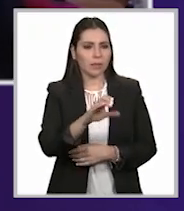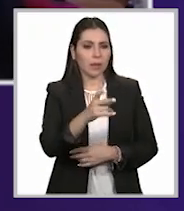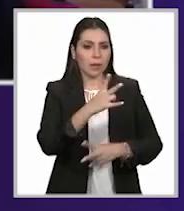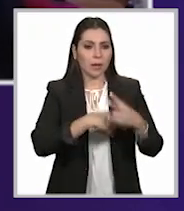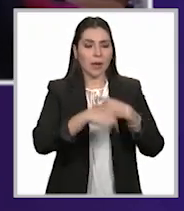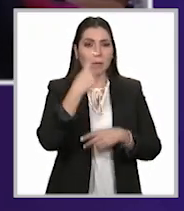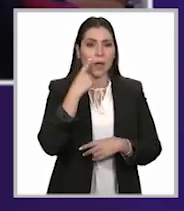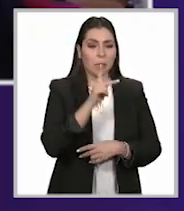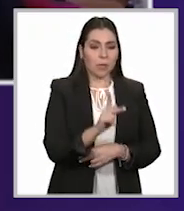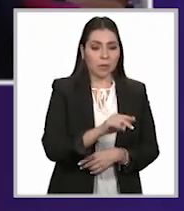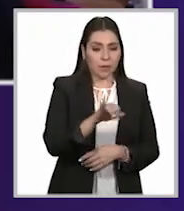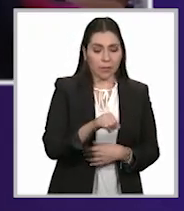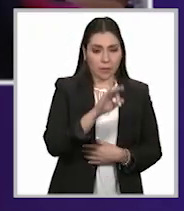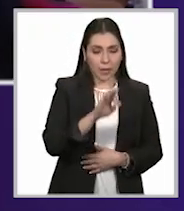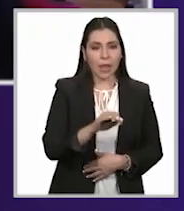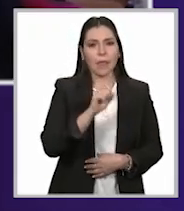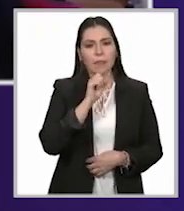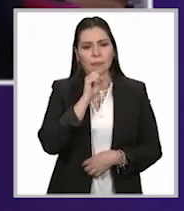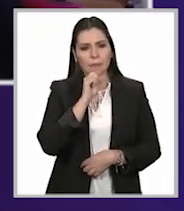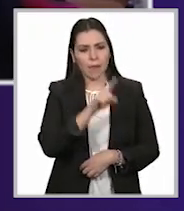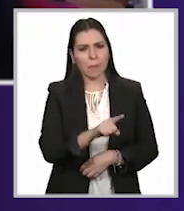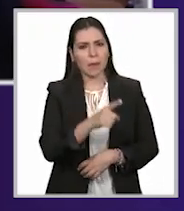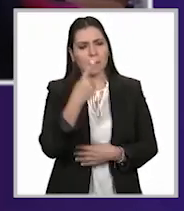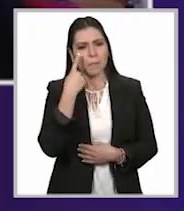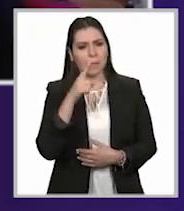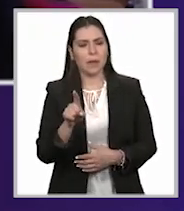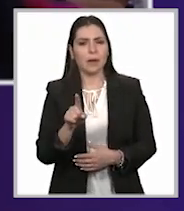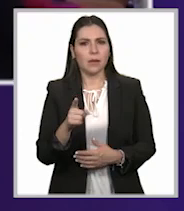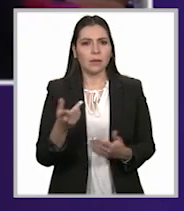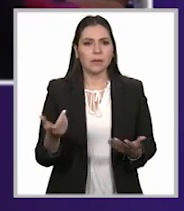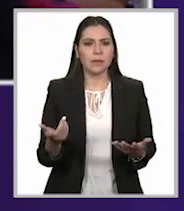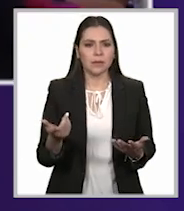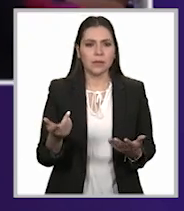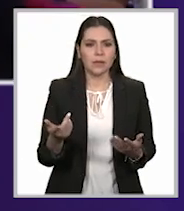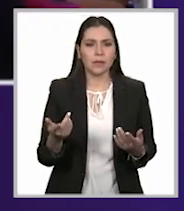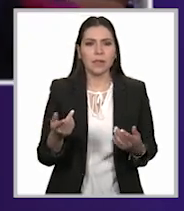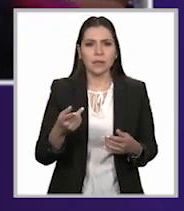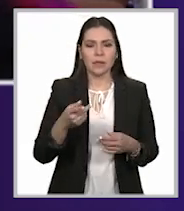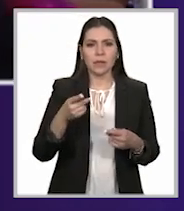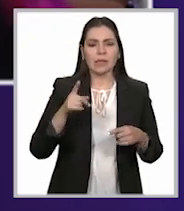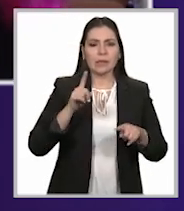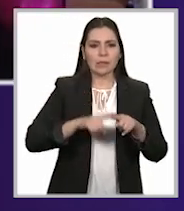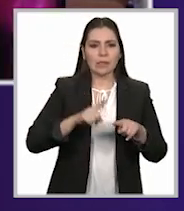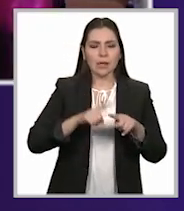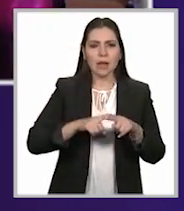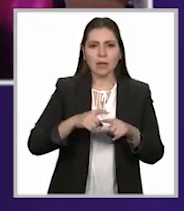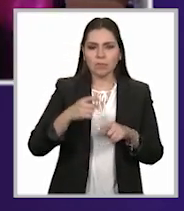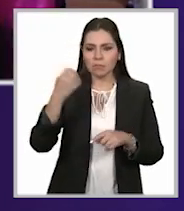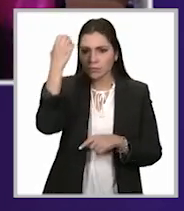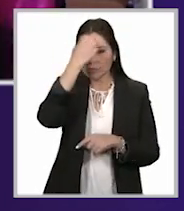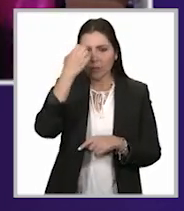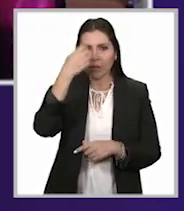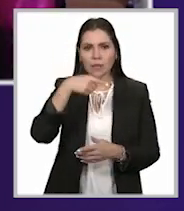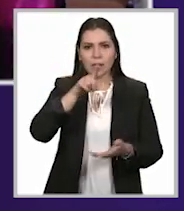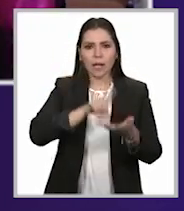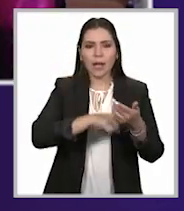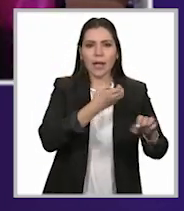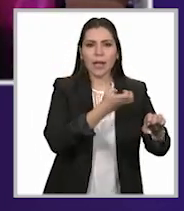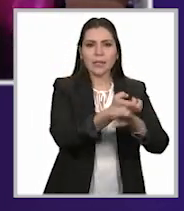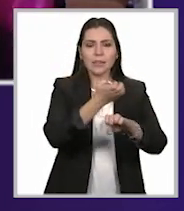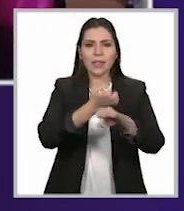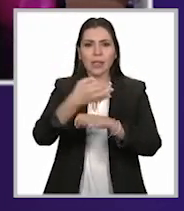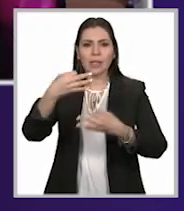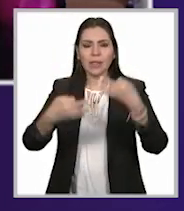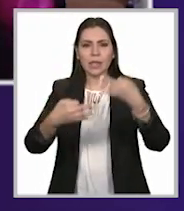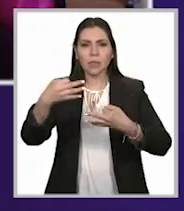presentar tanto al Poder Judicial de la Federación, pero no quisiera dejar de lado también a la observancia de estos criterios en los